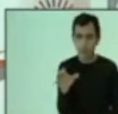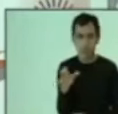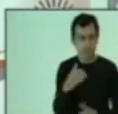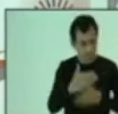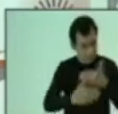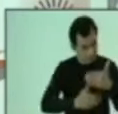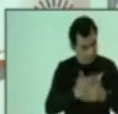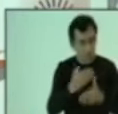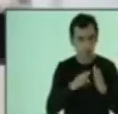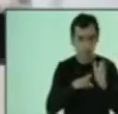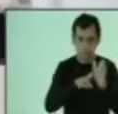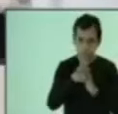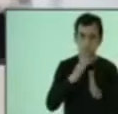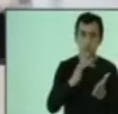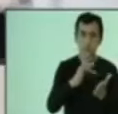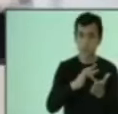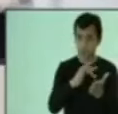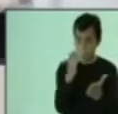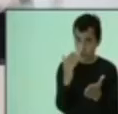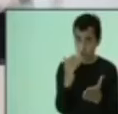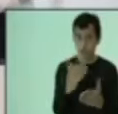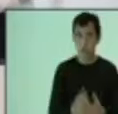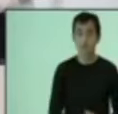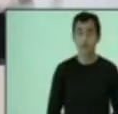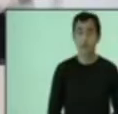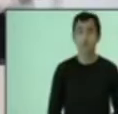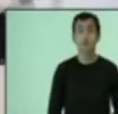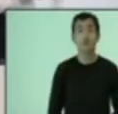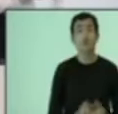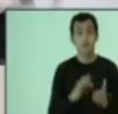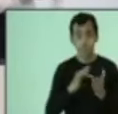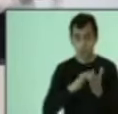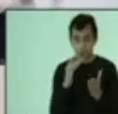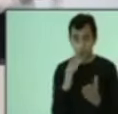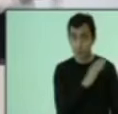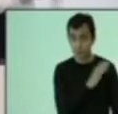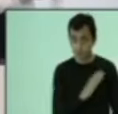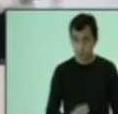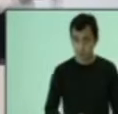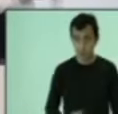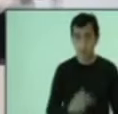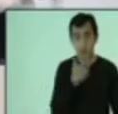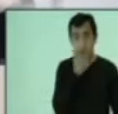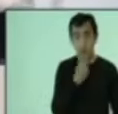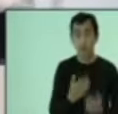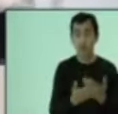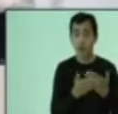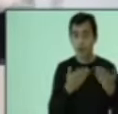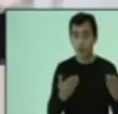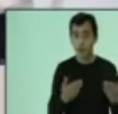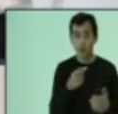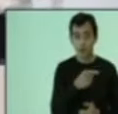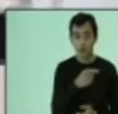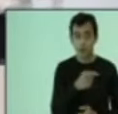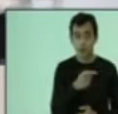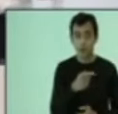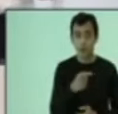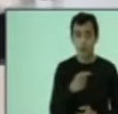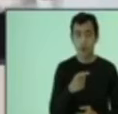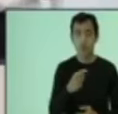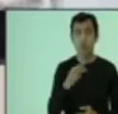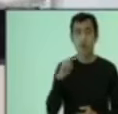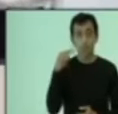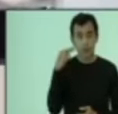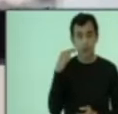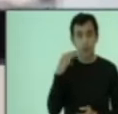adelante. Gracias. Muchas gracias, candidato. Es el turno de la abanderada de la coalición Veracruz Va,